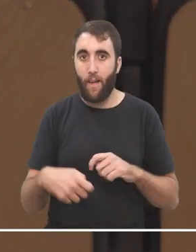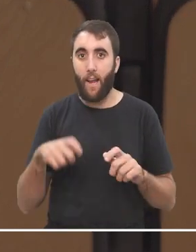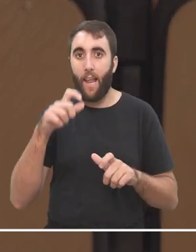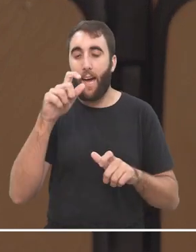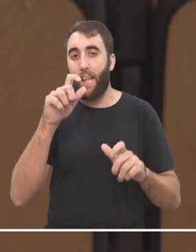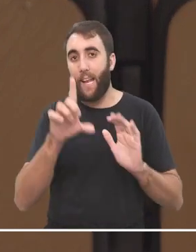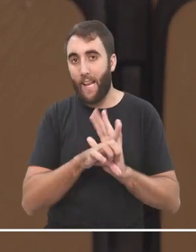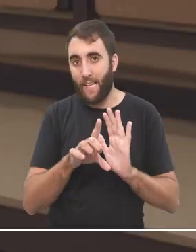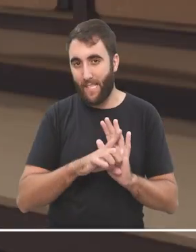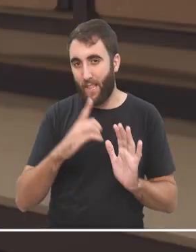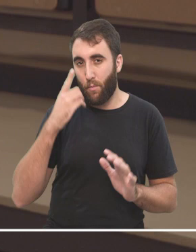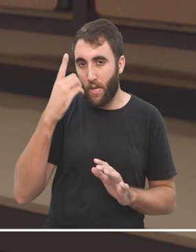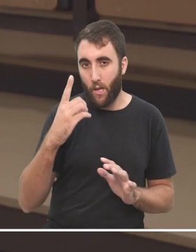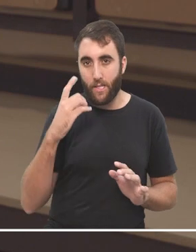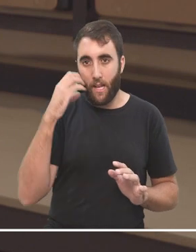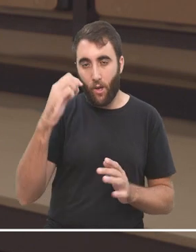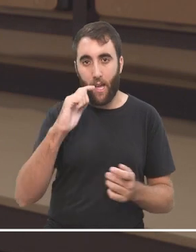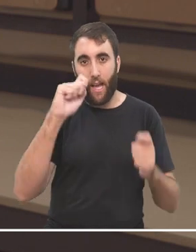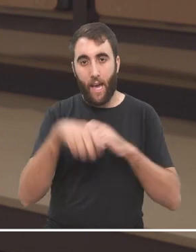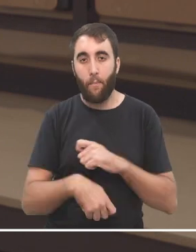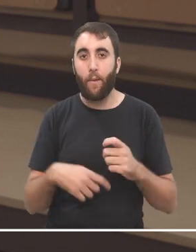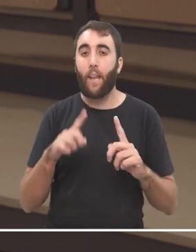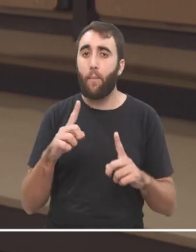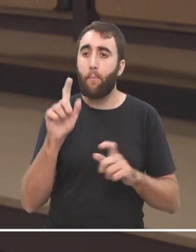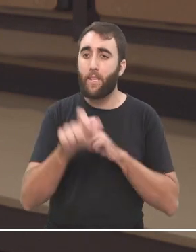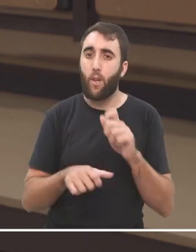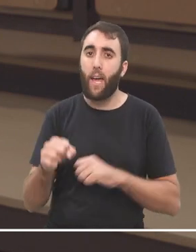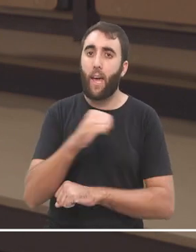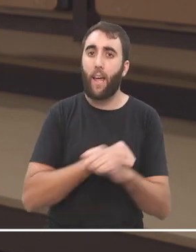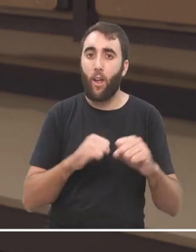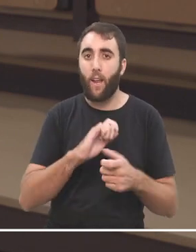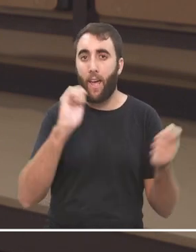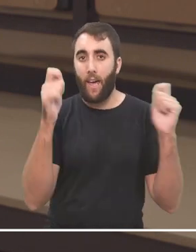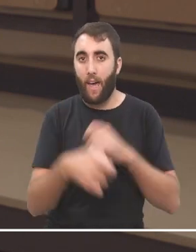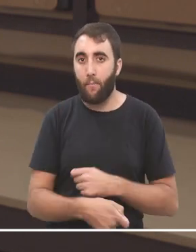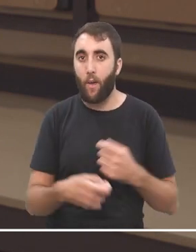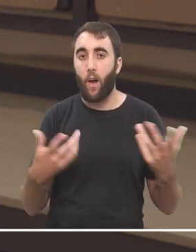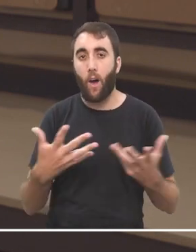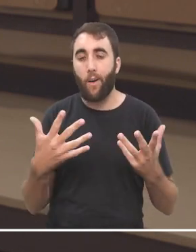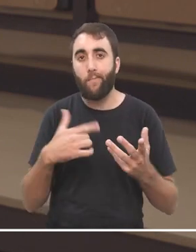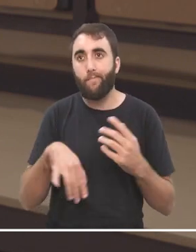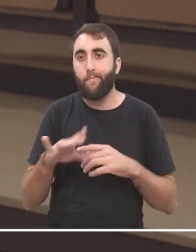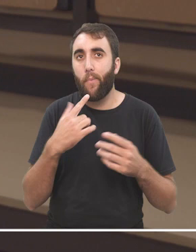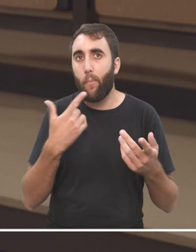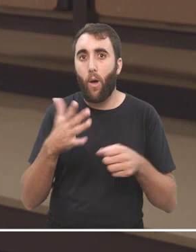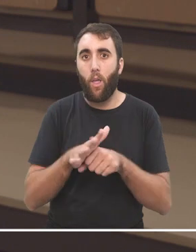que transforman a su vez el mundo de la tecnología, está muy infravalorada.